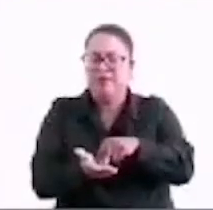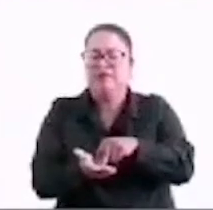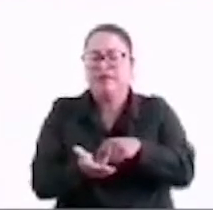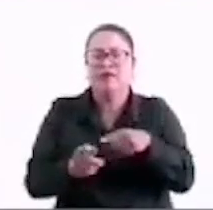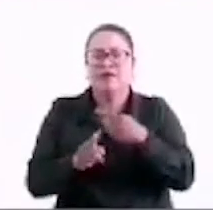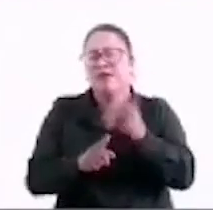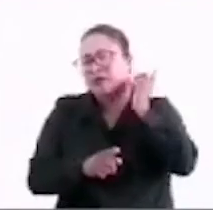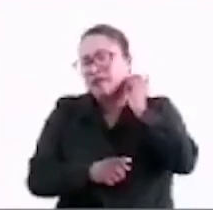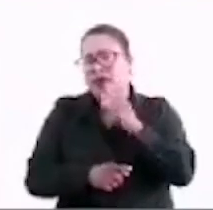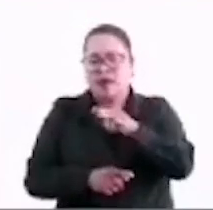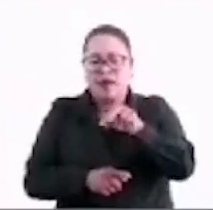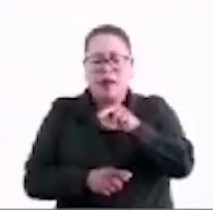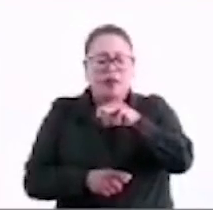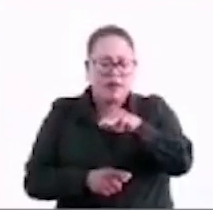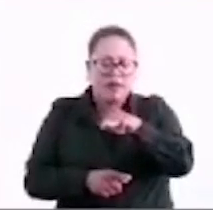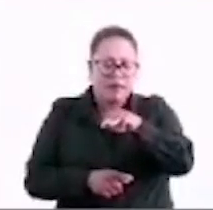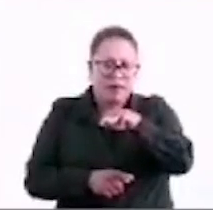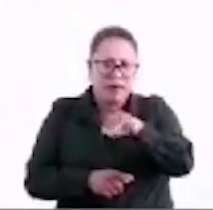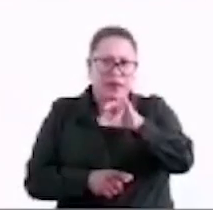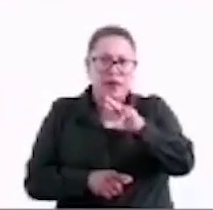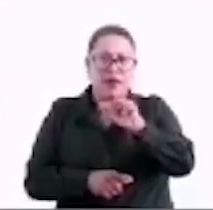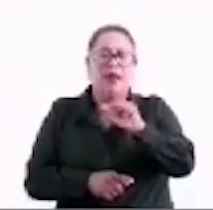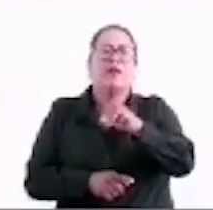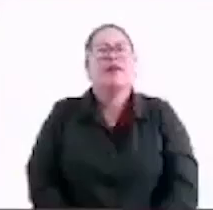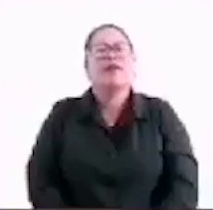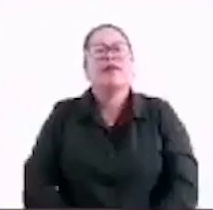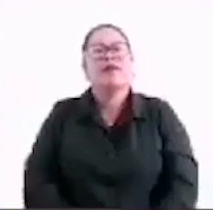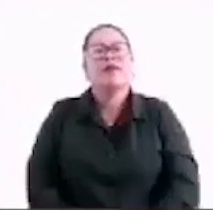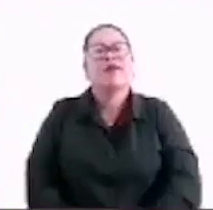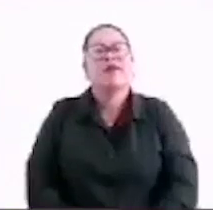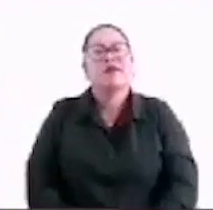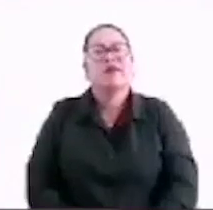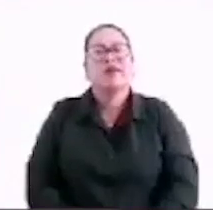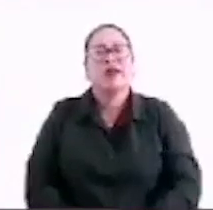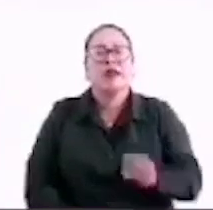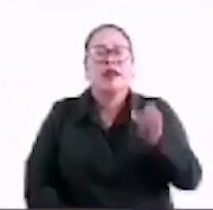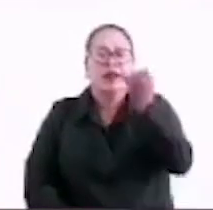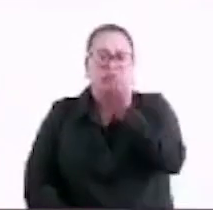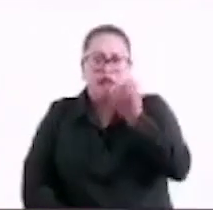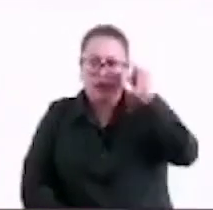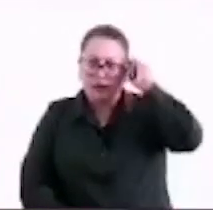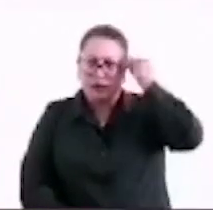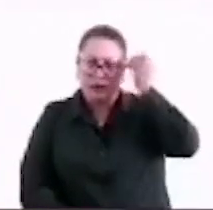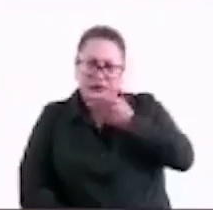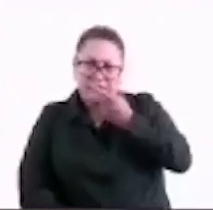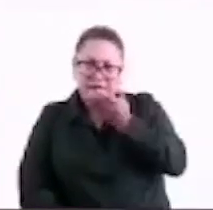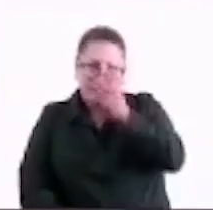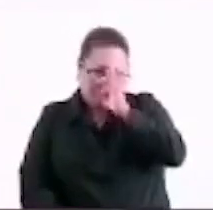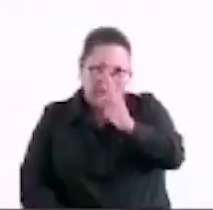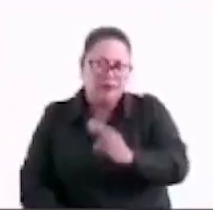las obligaciones contractuales y adquiridas durante su ejercicio y evitar poner en riesgo el arranque de un nuevo